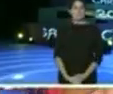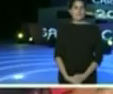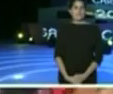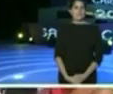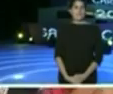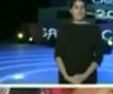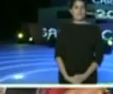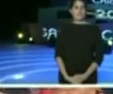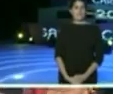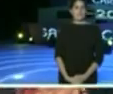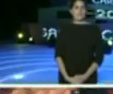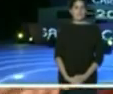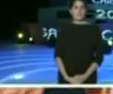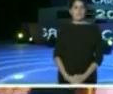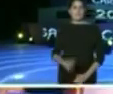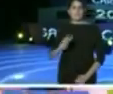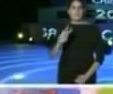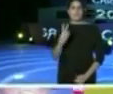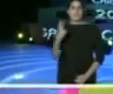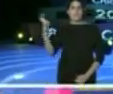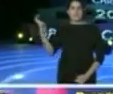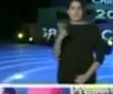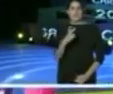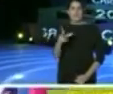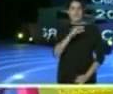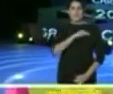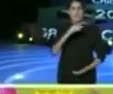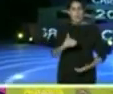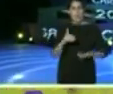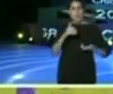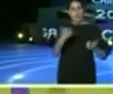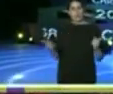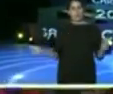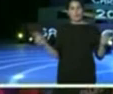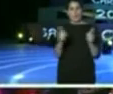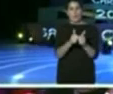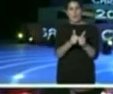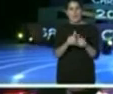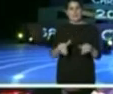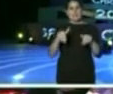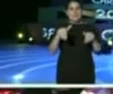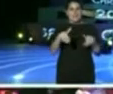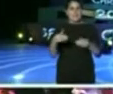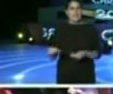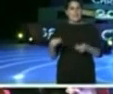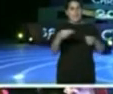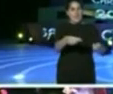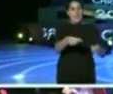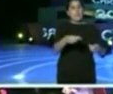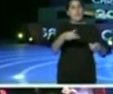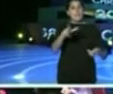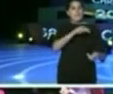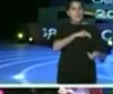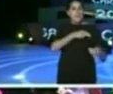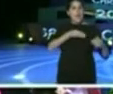Ahí ven al teniente de alcalde José Alberto Díaz Estebanes de León junto a la candidata Tamara Siberio Delgado entregando este Accessit